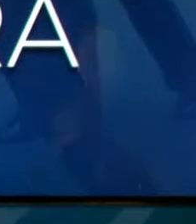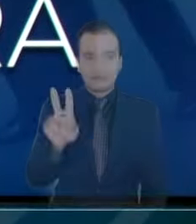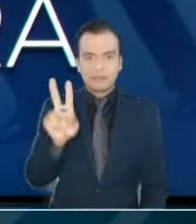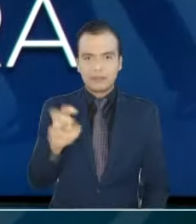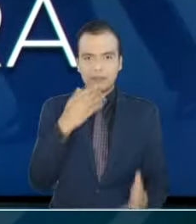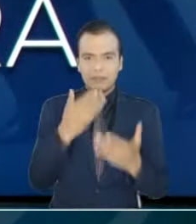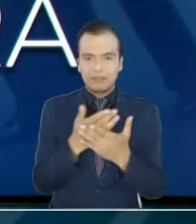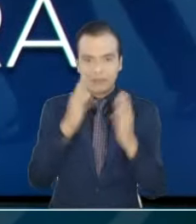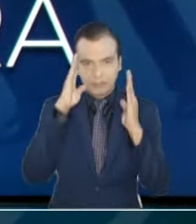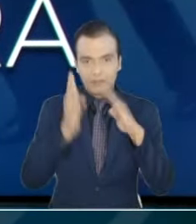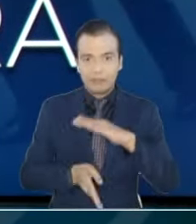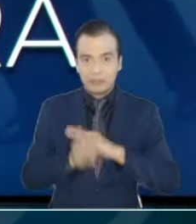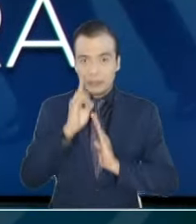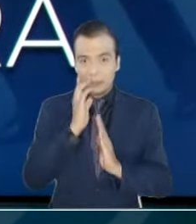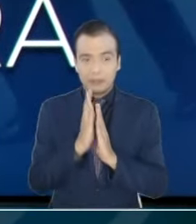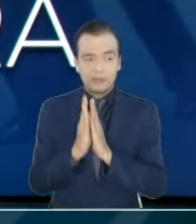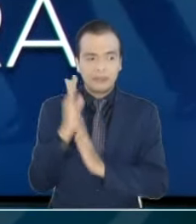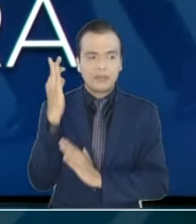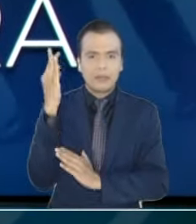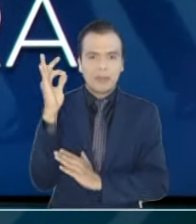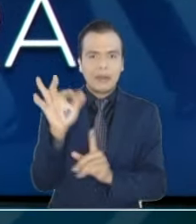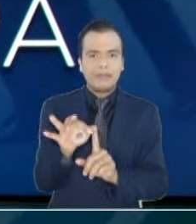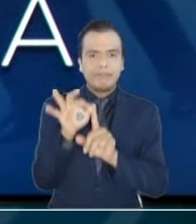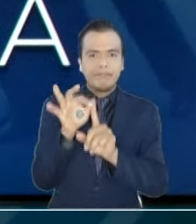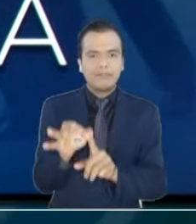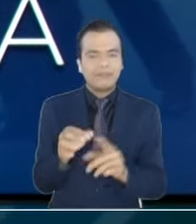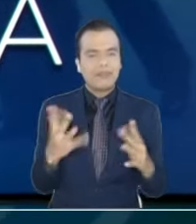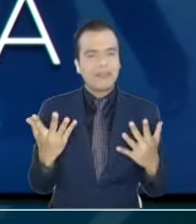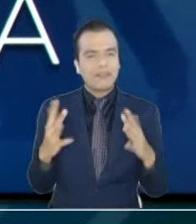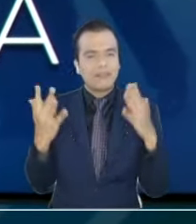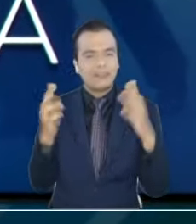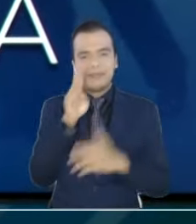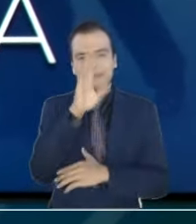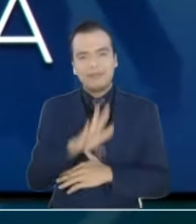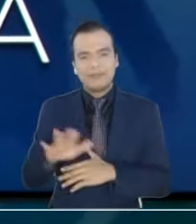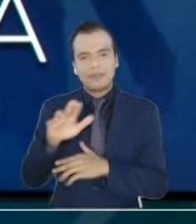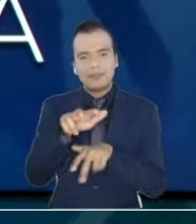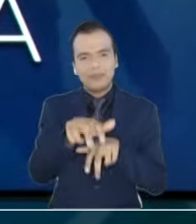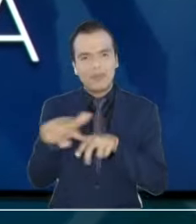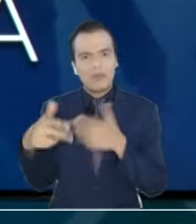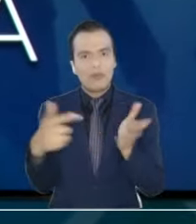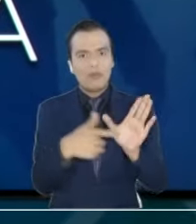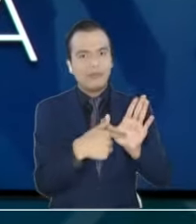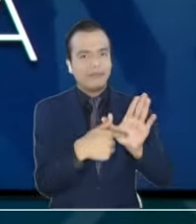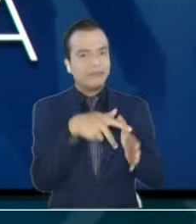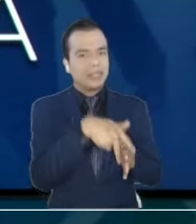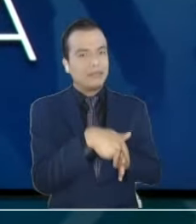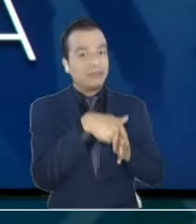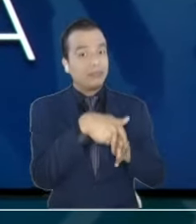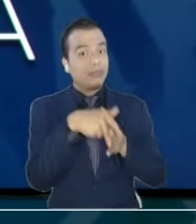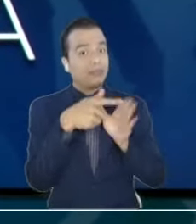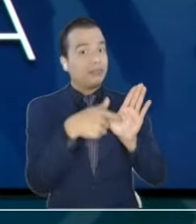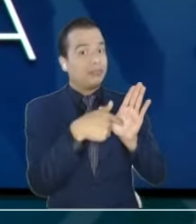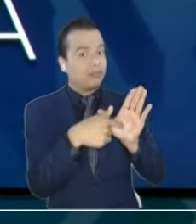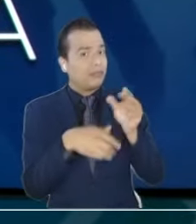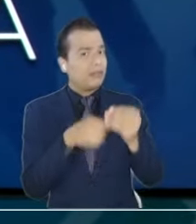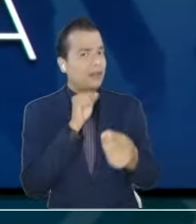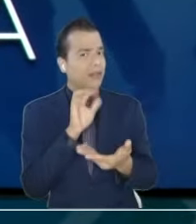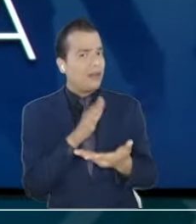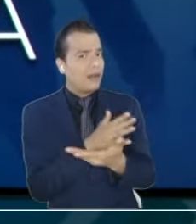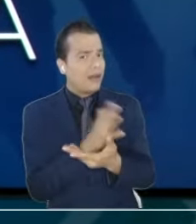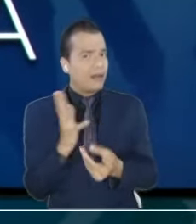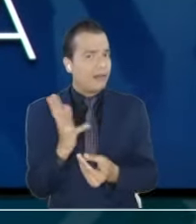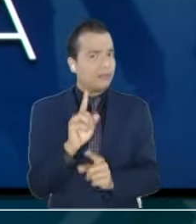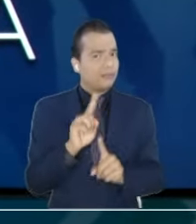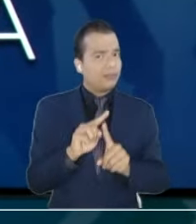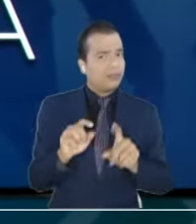Y con un desfile equino se inaugura hoy la Fiesta Nacional de la Agricultura en Palmira. Durante la feria, que tendrá además varios conciertos con artistas internacionales, se